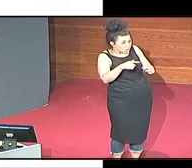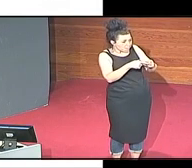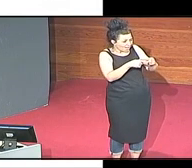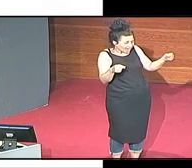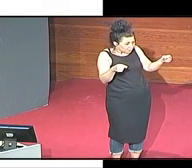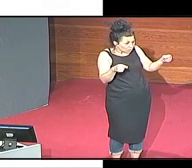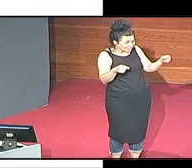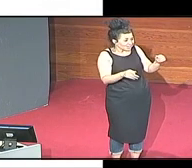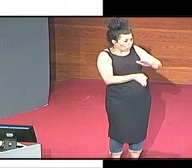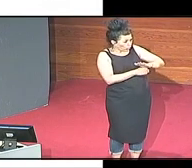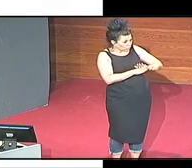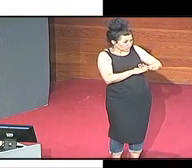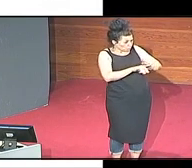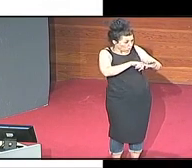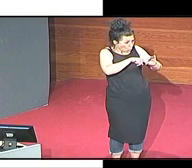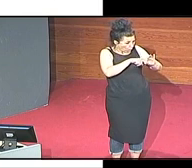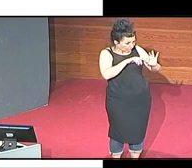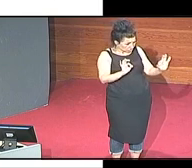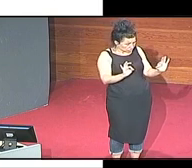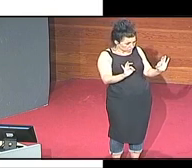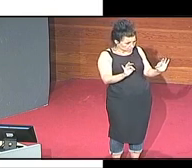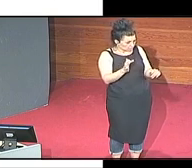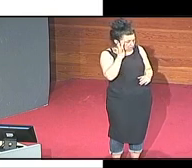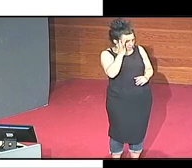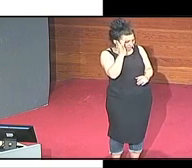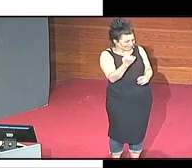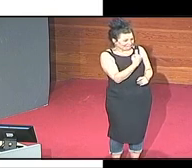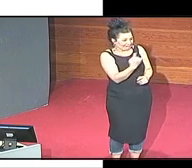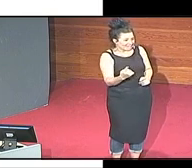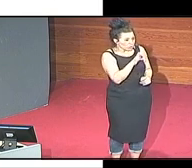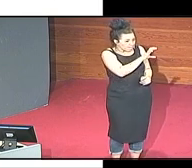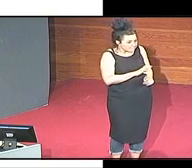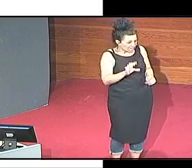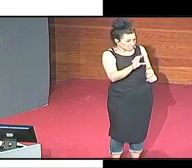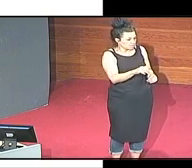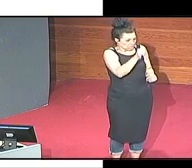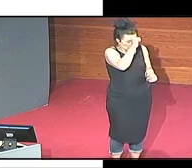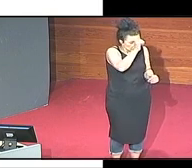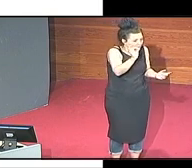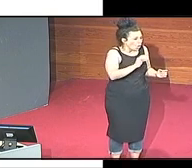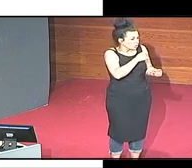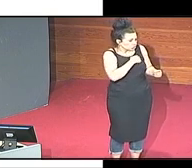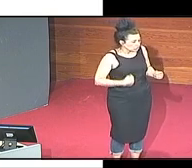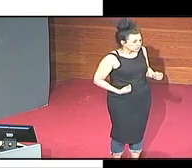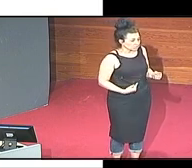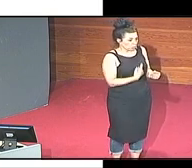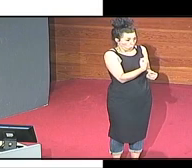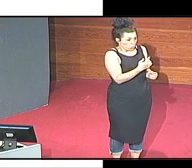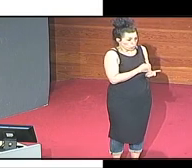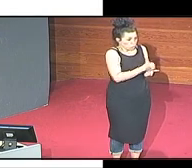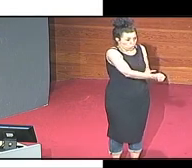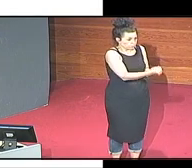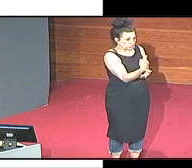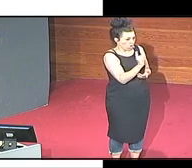imaginaros descubrir eso que normalmente hay varios corresponsales en cada uno de estas zonas en un continente donde además las